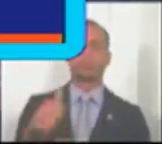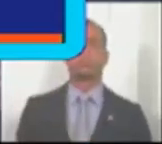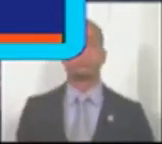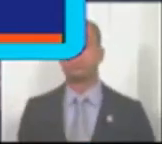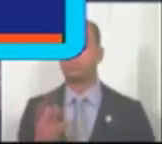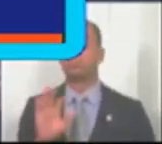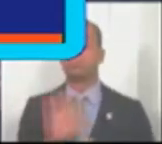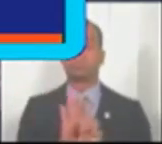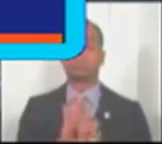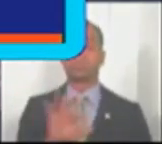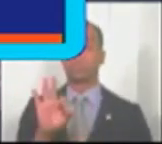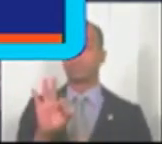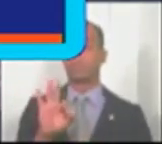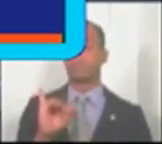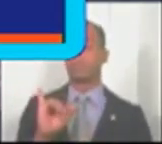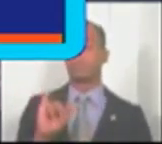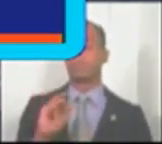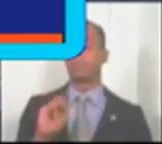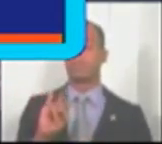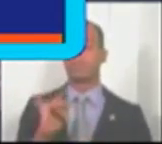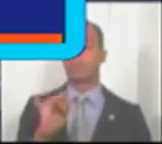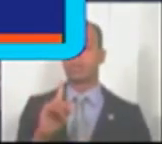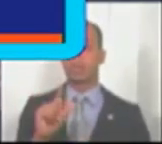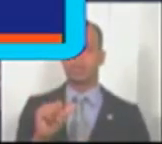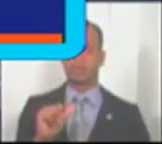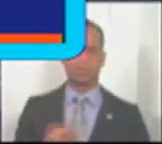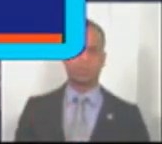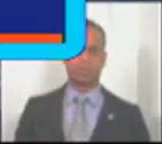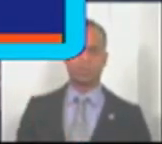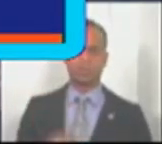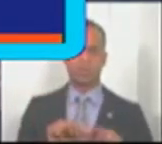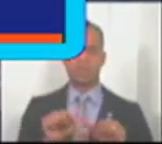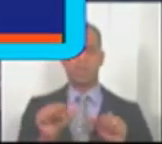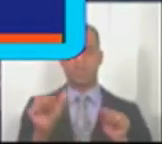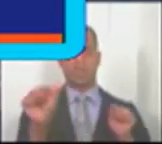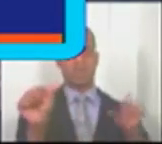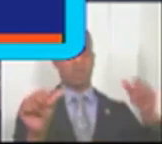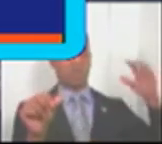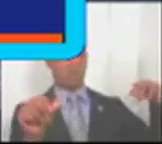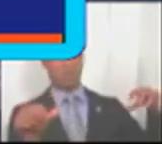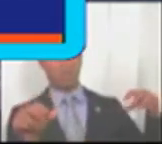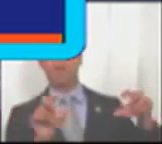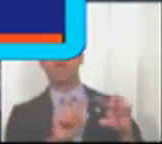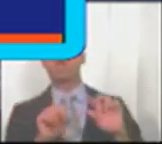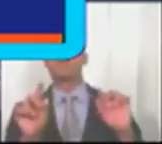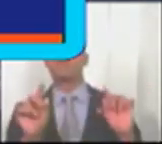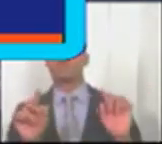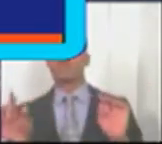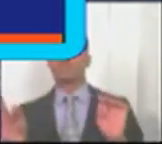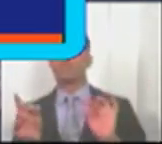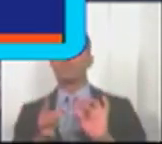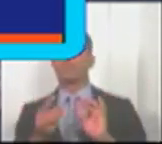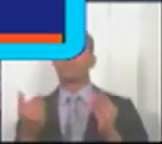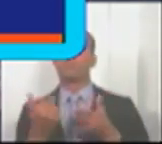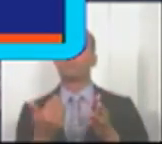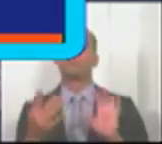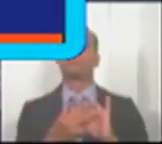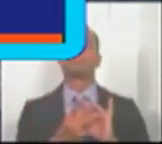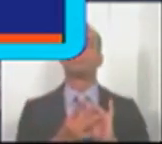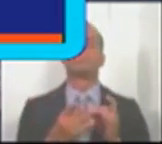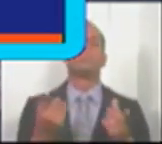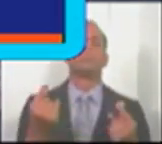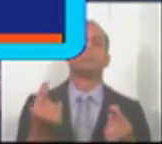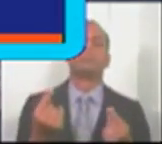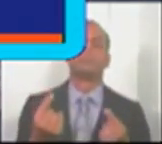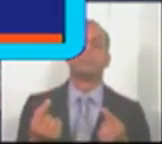Finlandia, a mucha distancia del superpoder de Washington, pero estaban cerca porque estaban, se habían